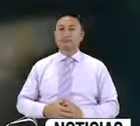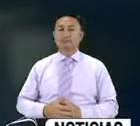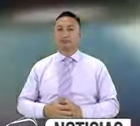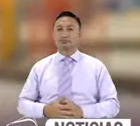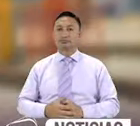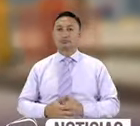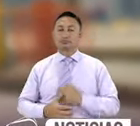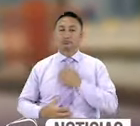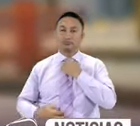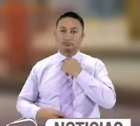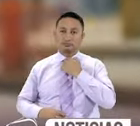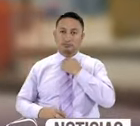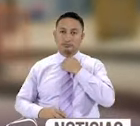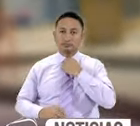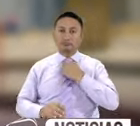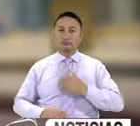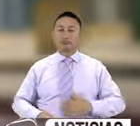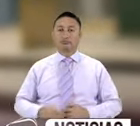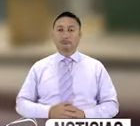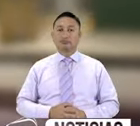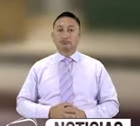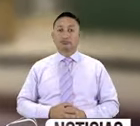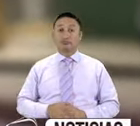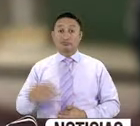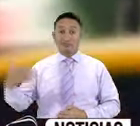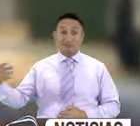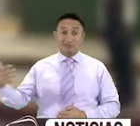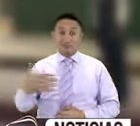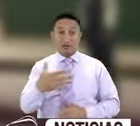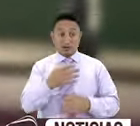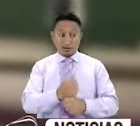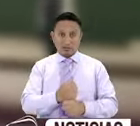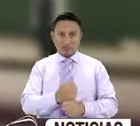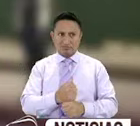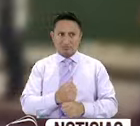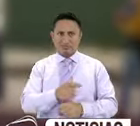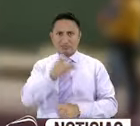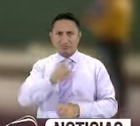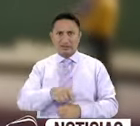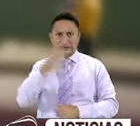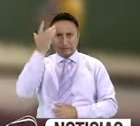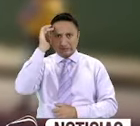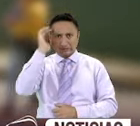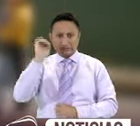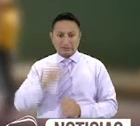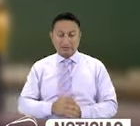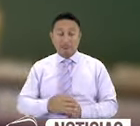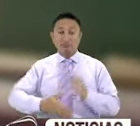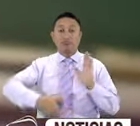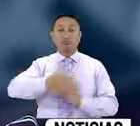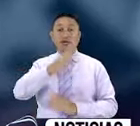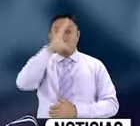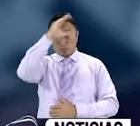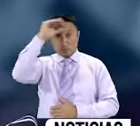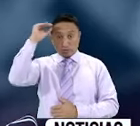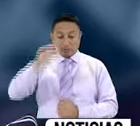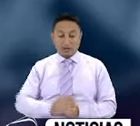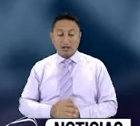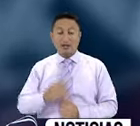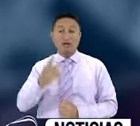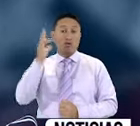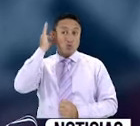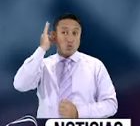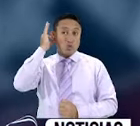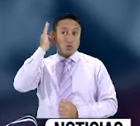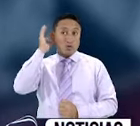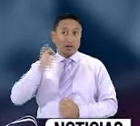Lo que parecía un viaje seguro, la delincuencia acabó con la tranquilidad de los pasajeros que viajaban con destino a Riobamba. Dos mujeres fueron las impulsadoras